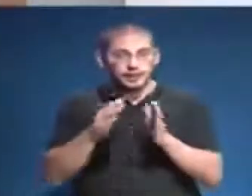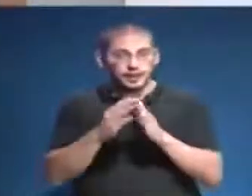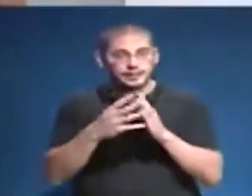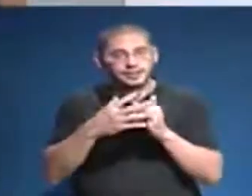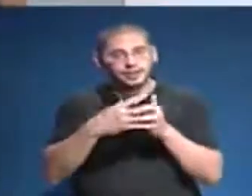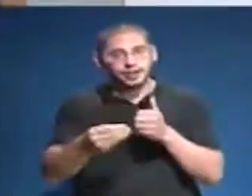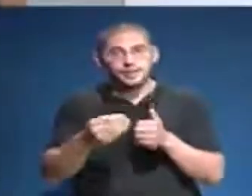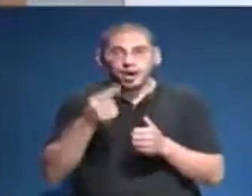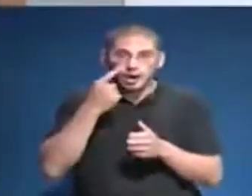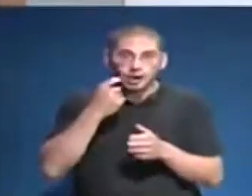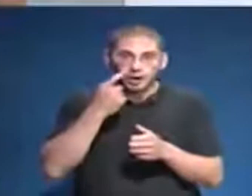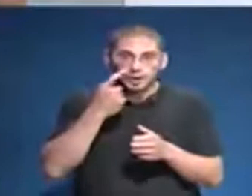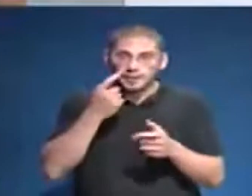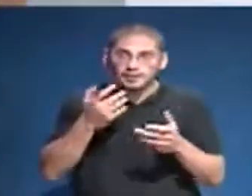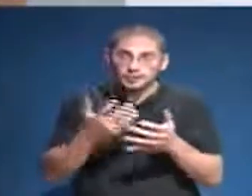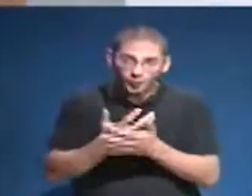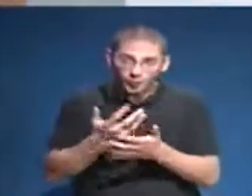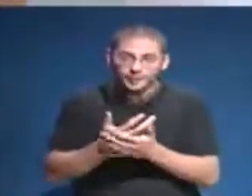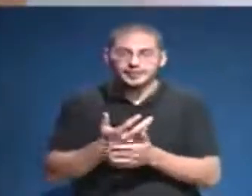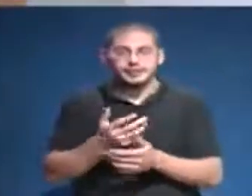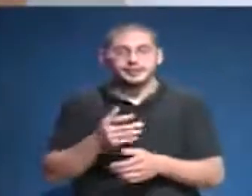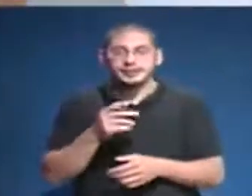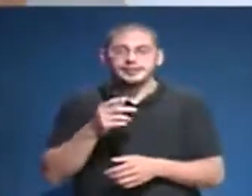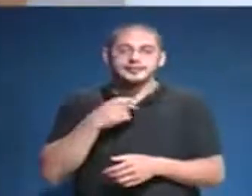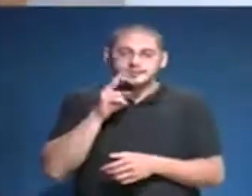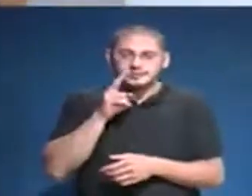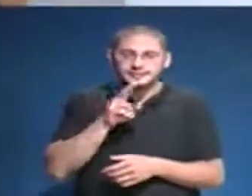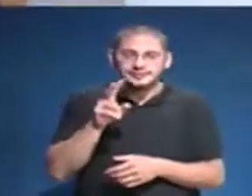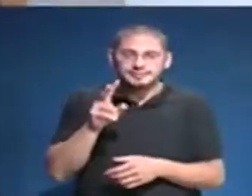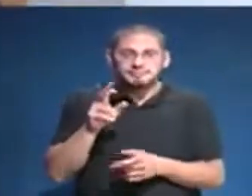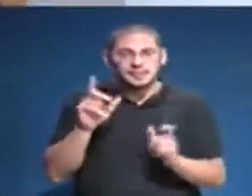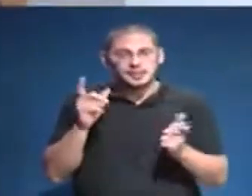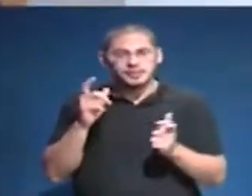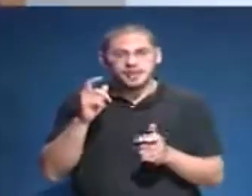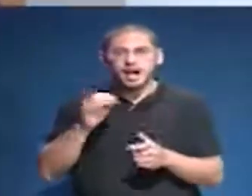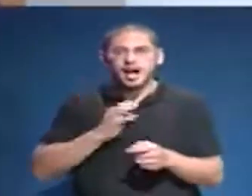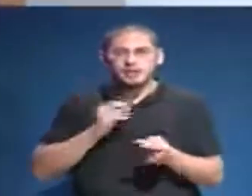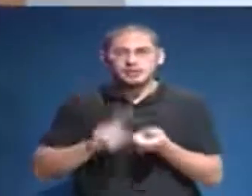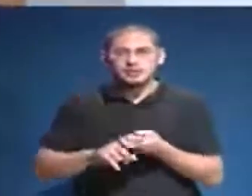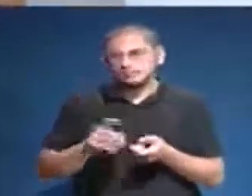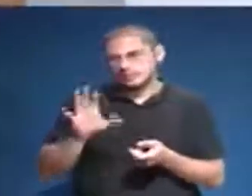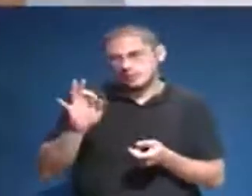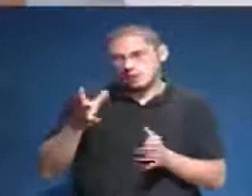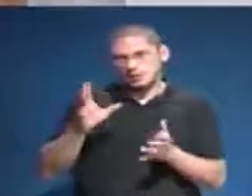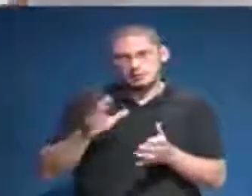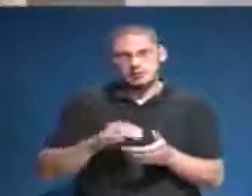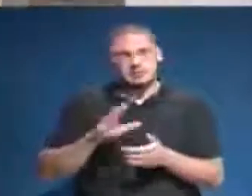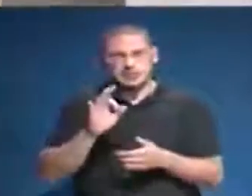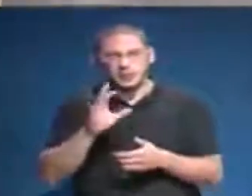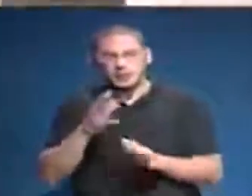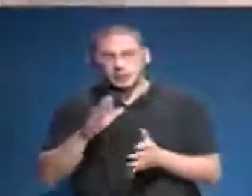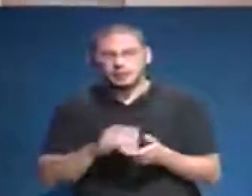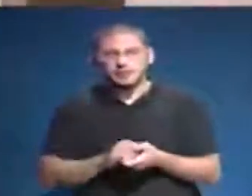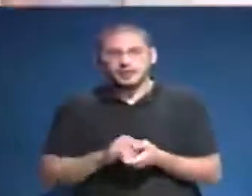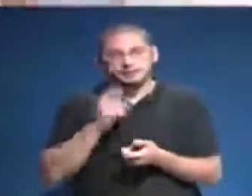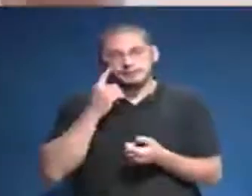mata los dos, sí. La señora y el señor, con muy buena onda. ¿Cuántos años de casados llevarán? 50 por lo menos. Un montón. Me imagino, digo,